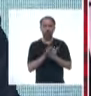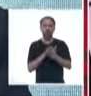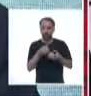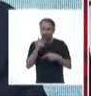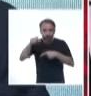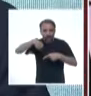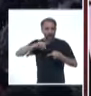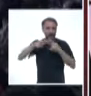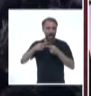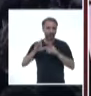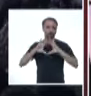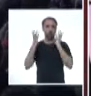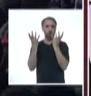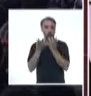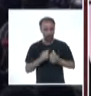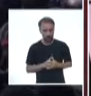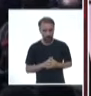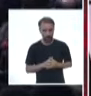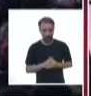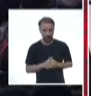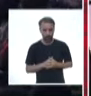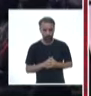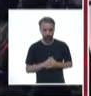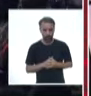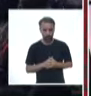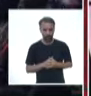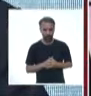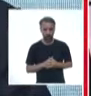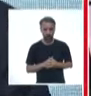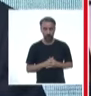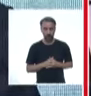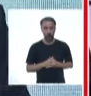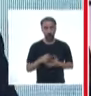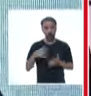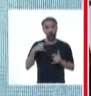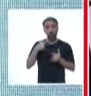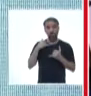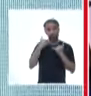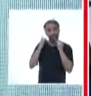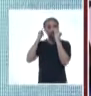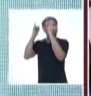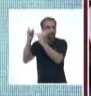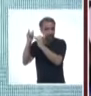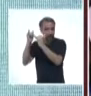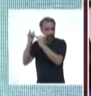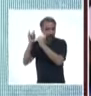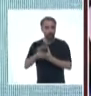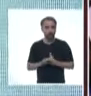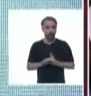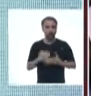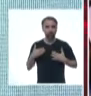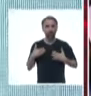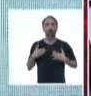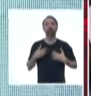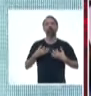Ese es la seguridad y el orden a la que tenemos que apuntar y a que quieren los argentinos En definitiva no solo los bonaerenses